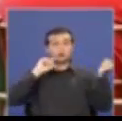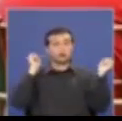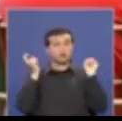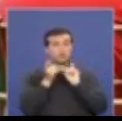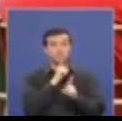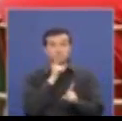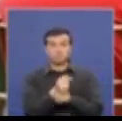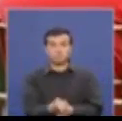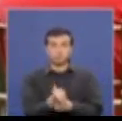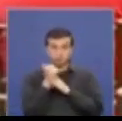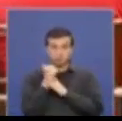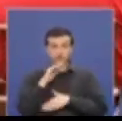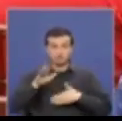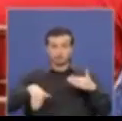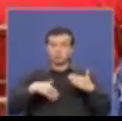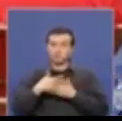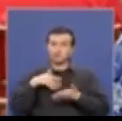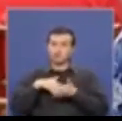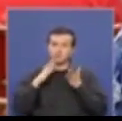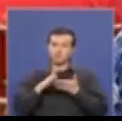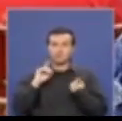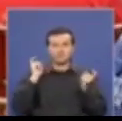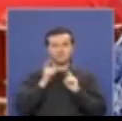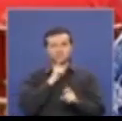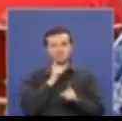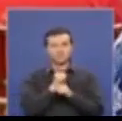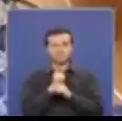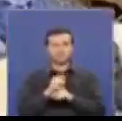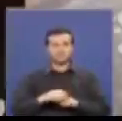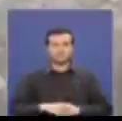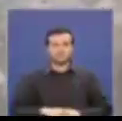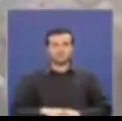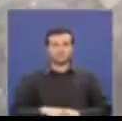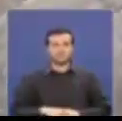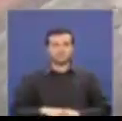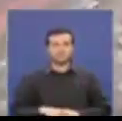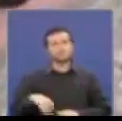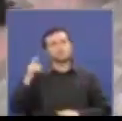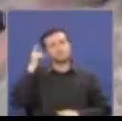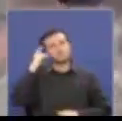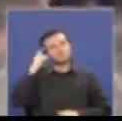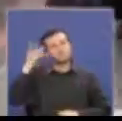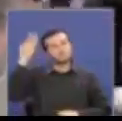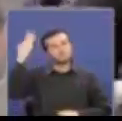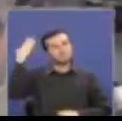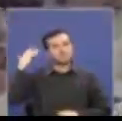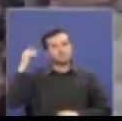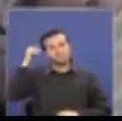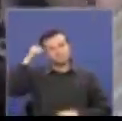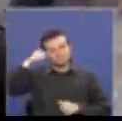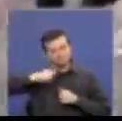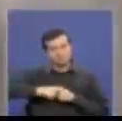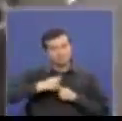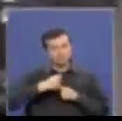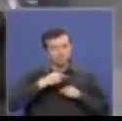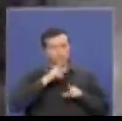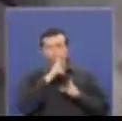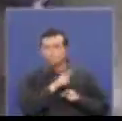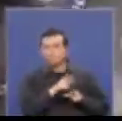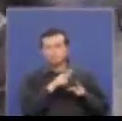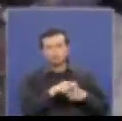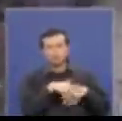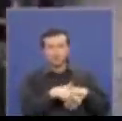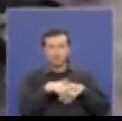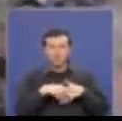cambios que nos ha permitido a nosotros como estudiantes ver un mejor cambio para transformar la sociedad. Y pensar que a todo esto se oponían los de